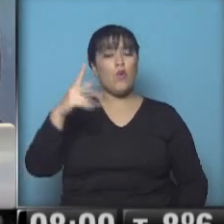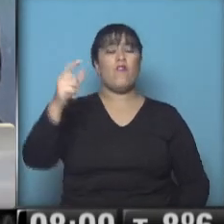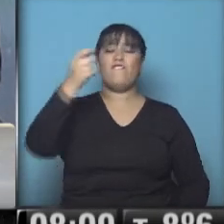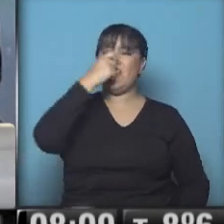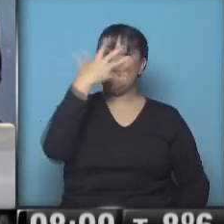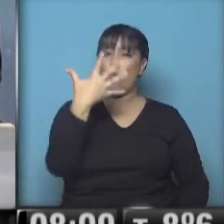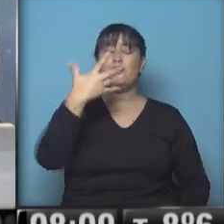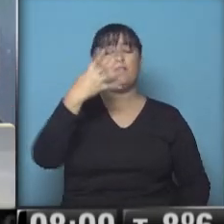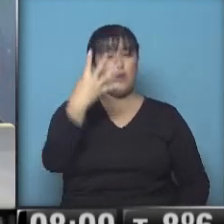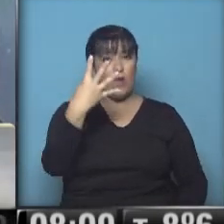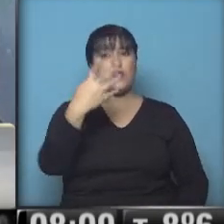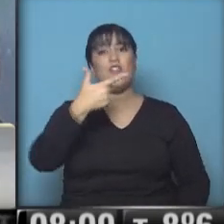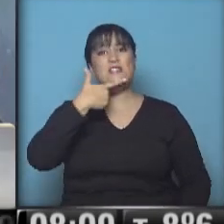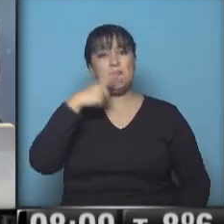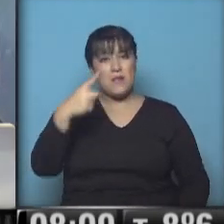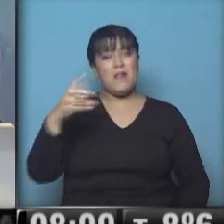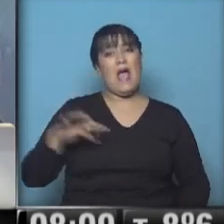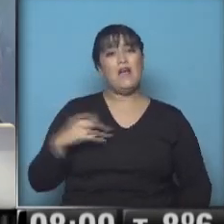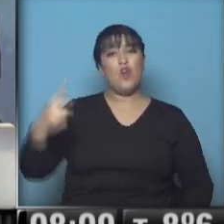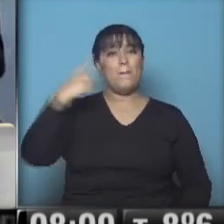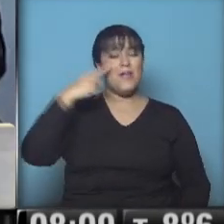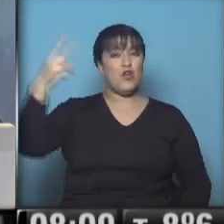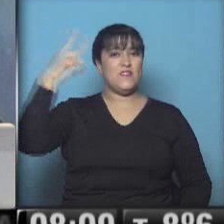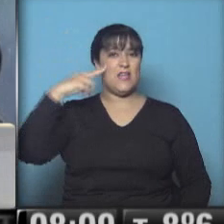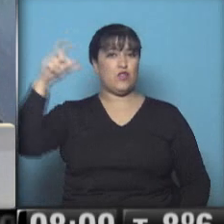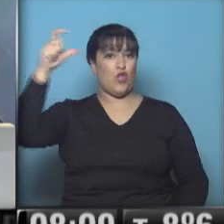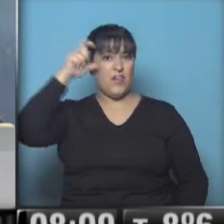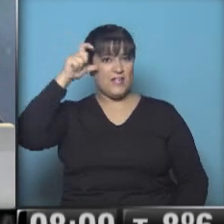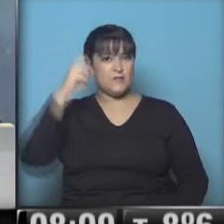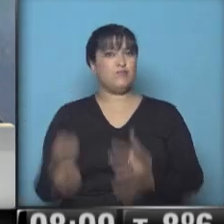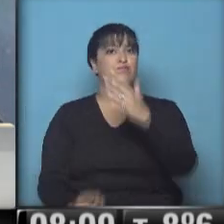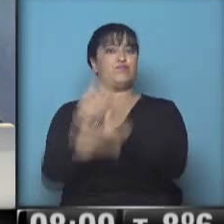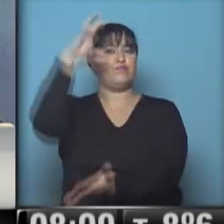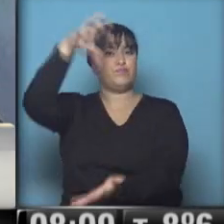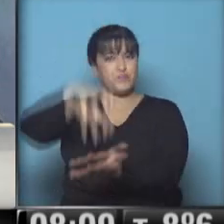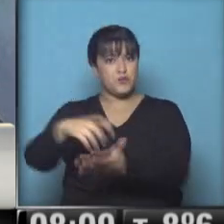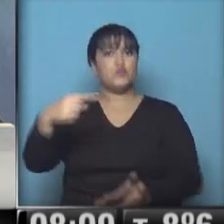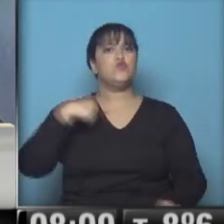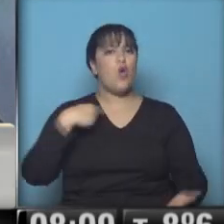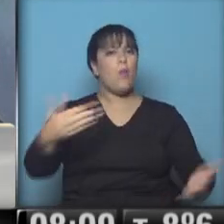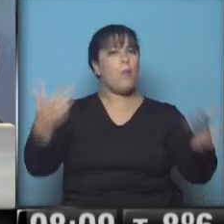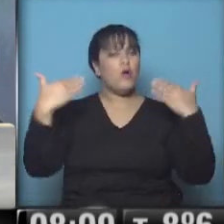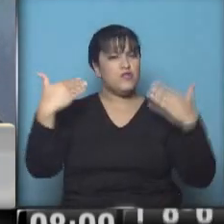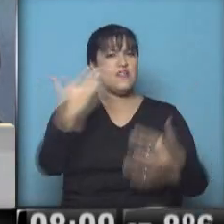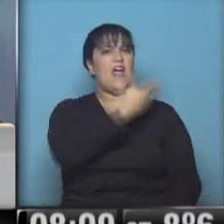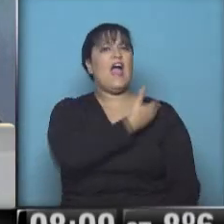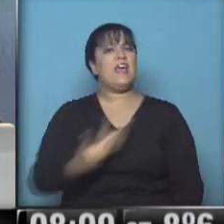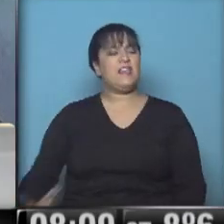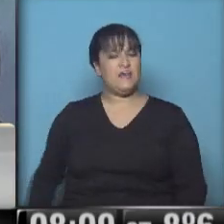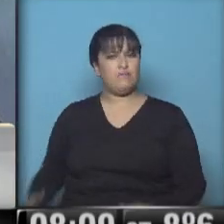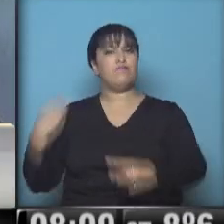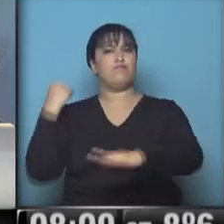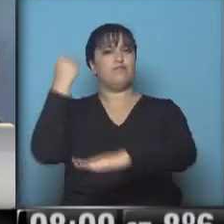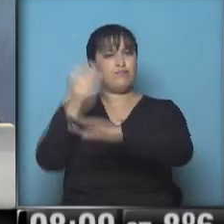septiembre del año 1910 y que yo he tenido la posibilidad de conducir sus destinos a través de la